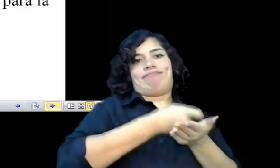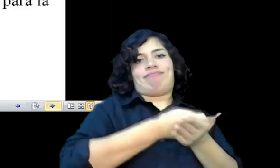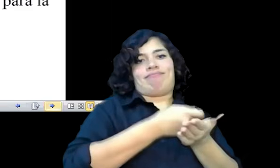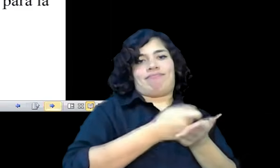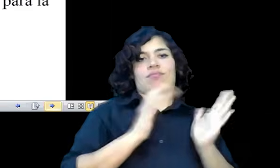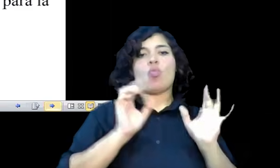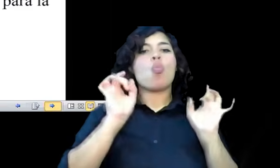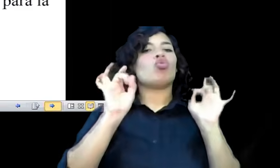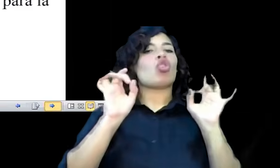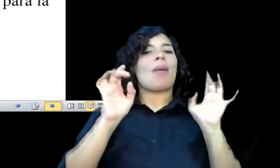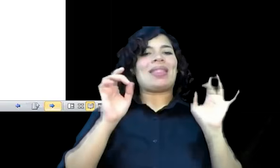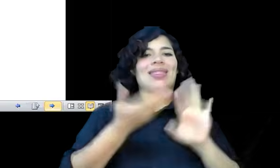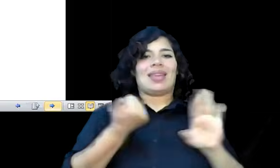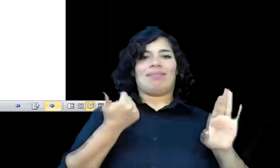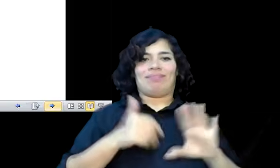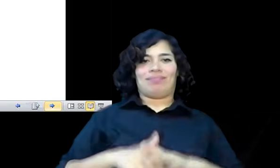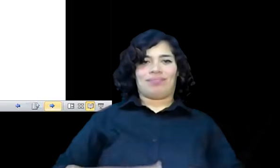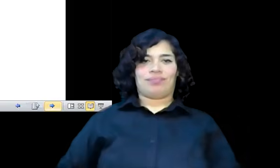ese bien.